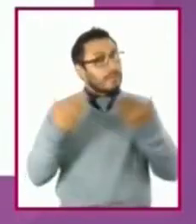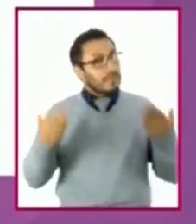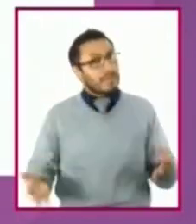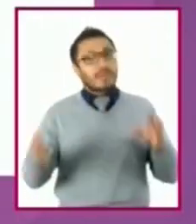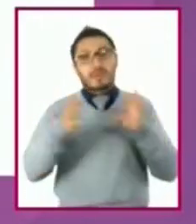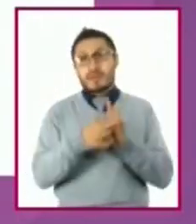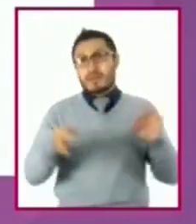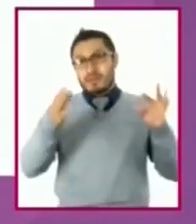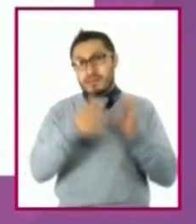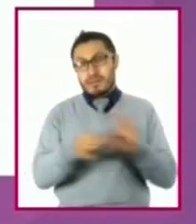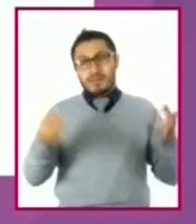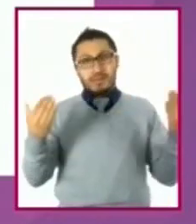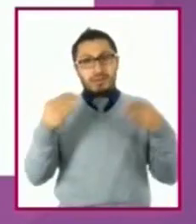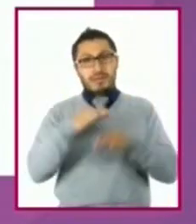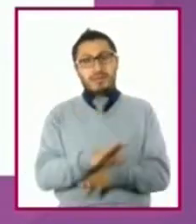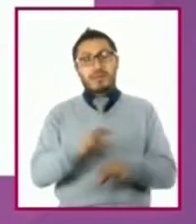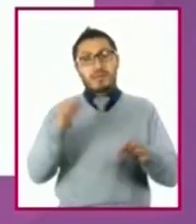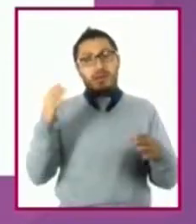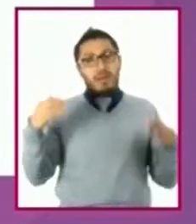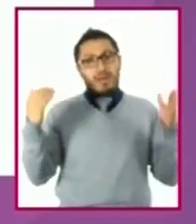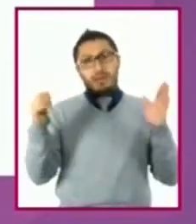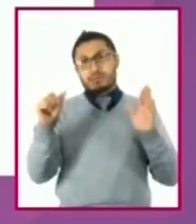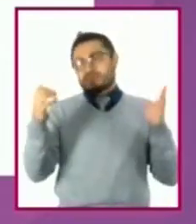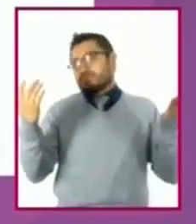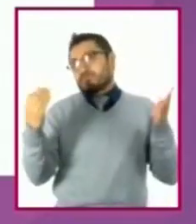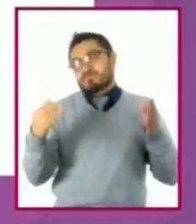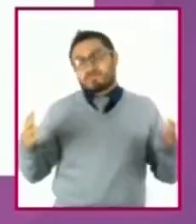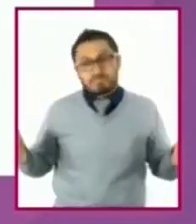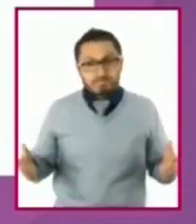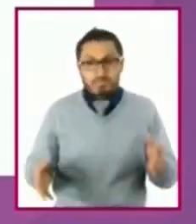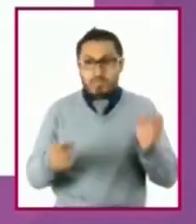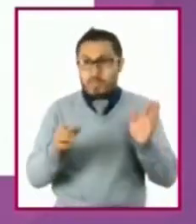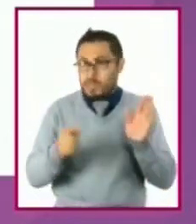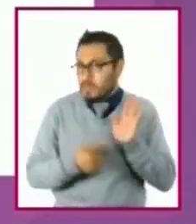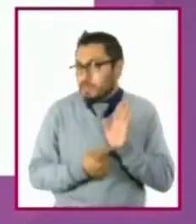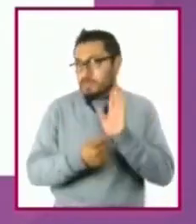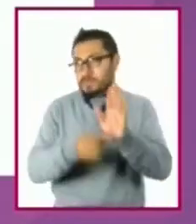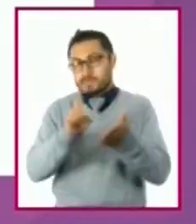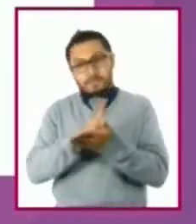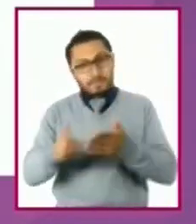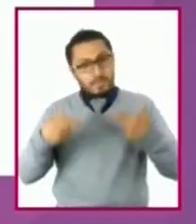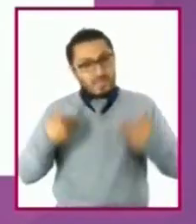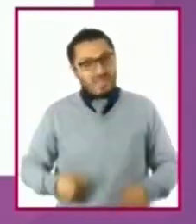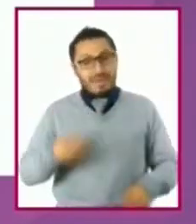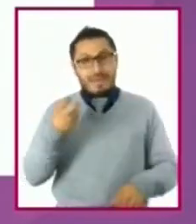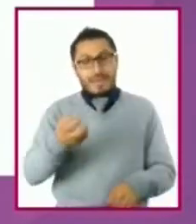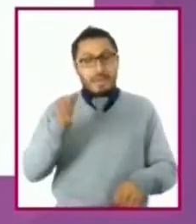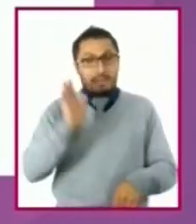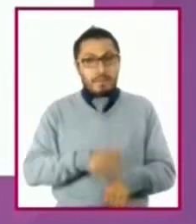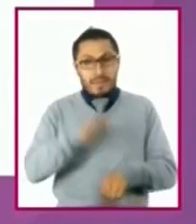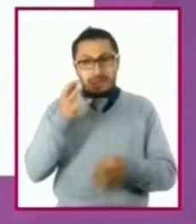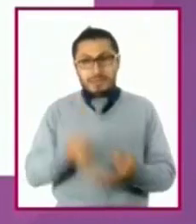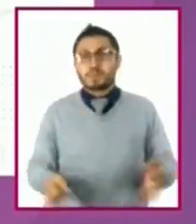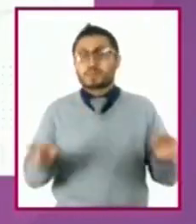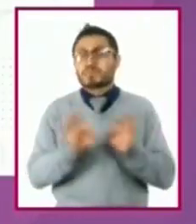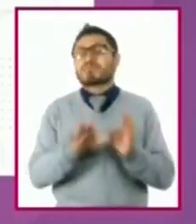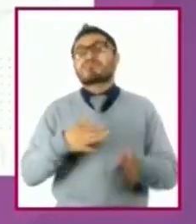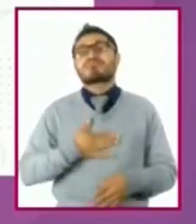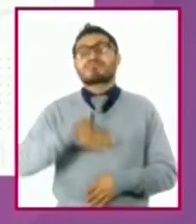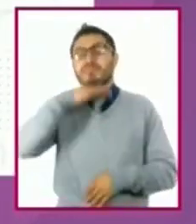sobre el fundamento último, el sustento de los derechos humanos, que es el principio de dignidad humana.